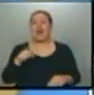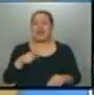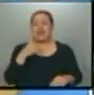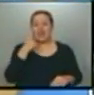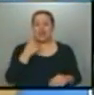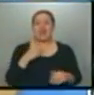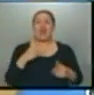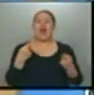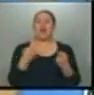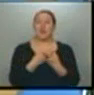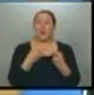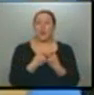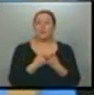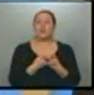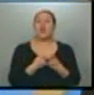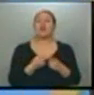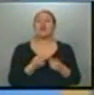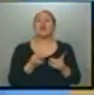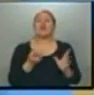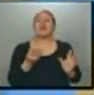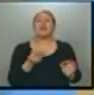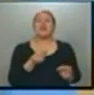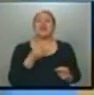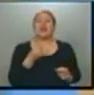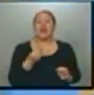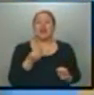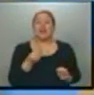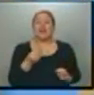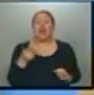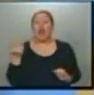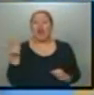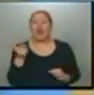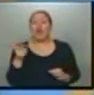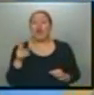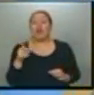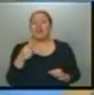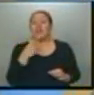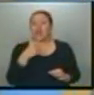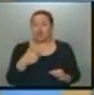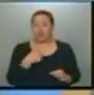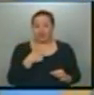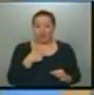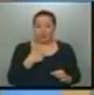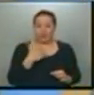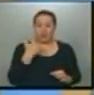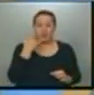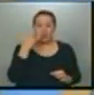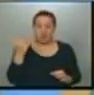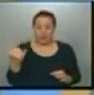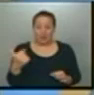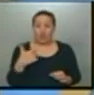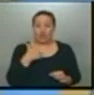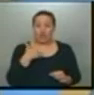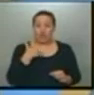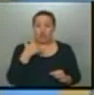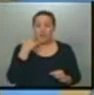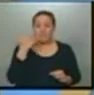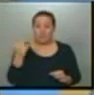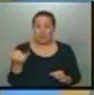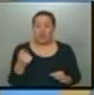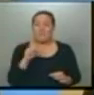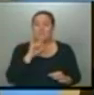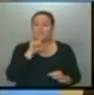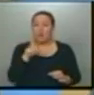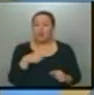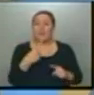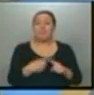crisis. Claro. Ahora, ¿qué sabes de él y pero de no era una crisis que venía? Dice, yo lo llamé, ahí voy, Nico, yo lo llamé, dice, y le pregunté